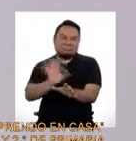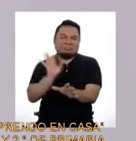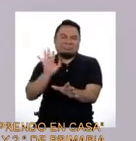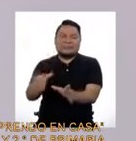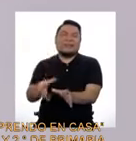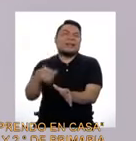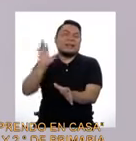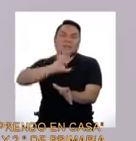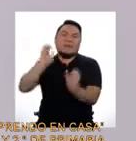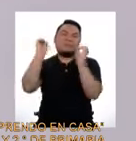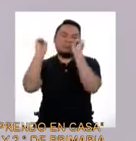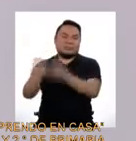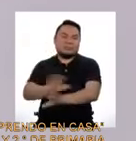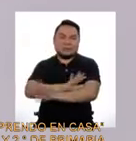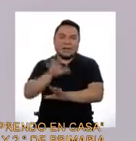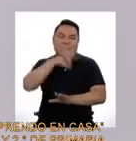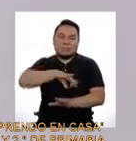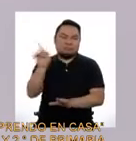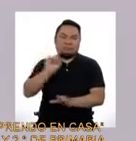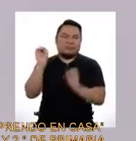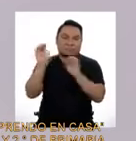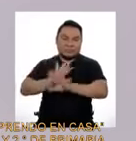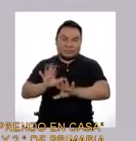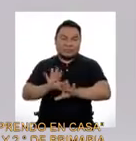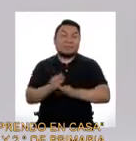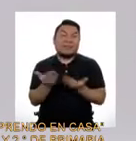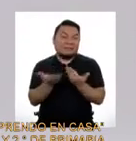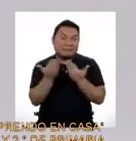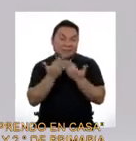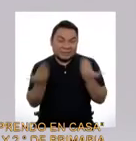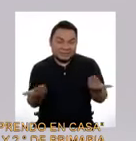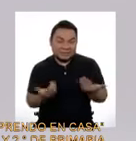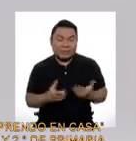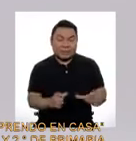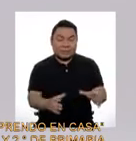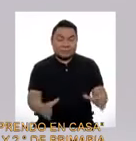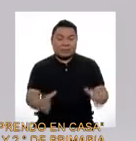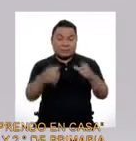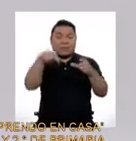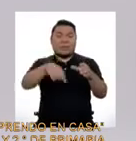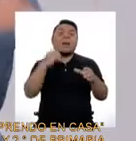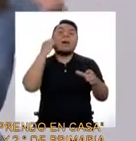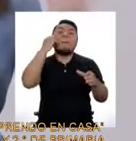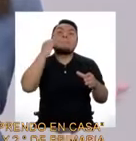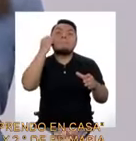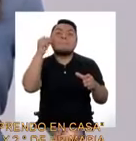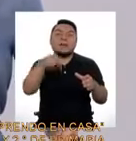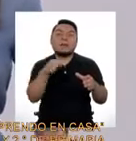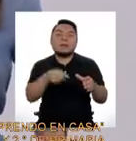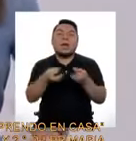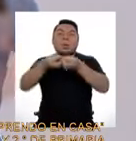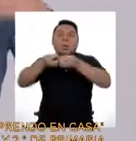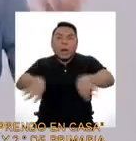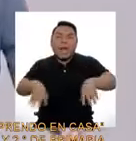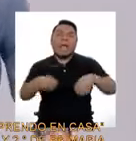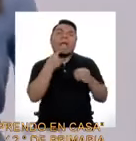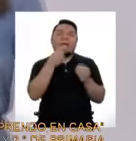en residuos no aprovechables. ¡Qué fácil!, ¿no? En el tacho marrón encontramos las cáscaras de huevo,